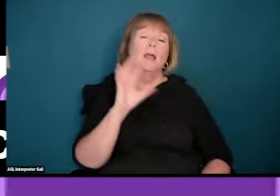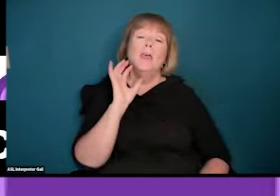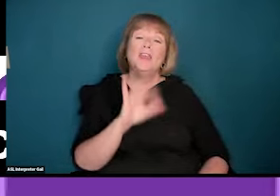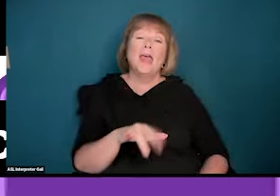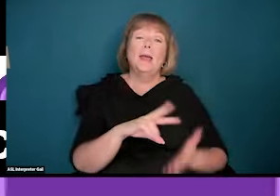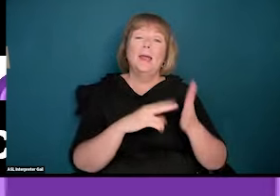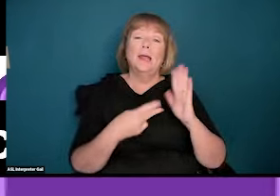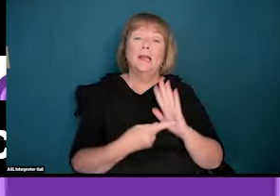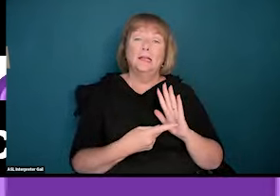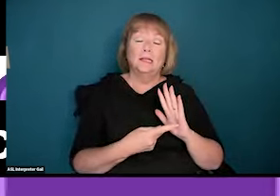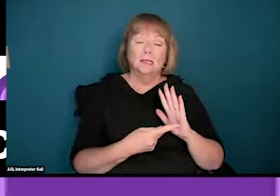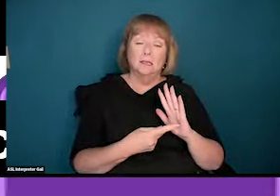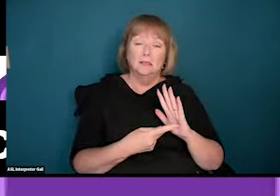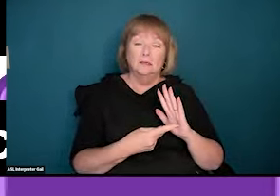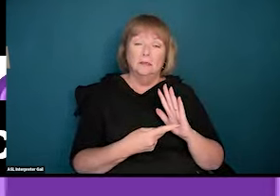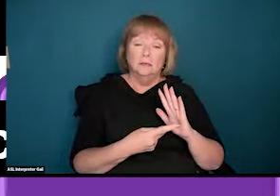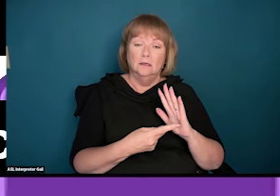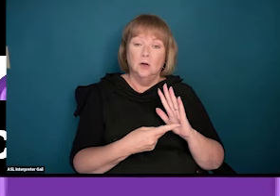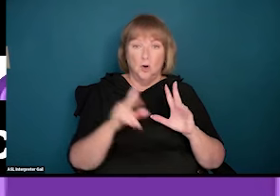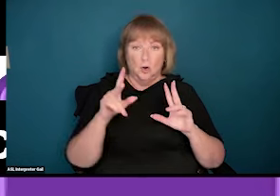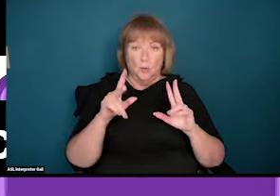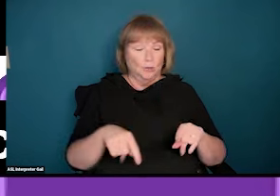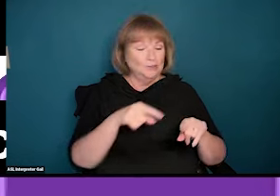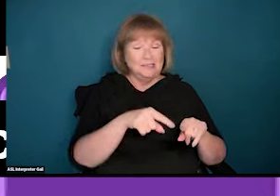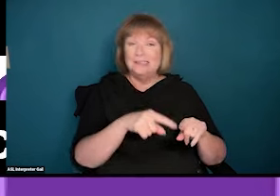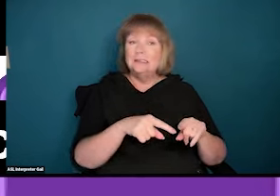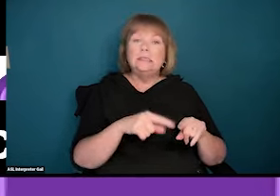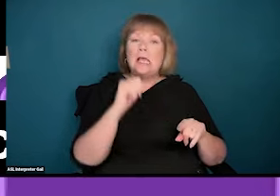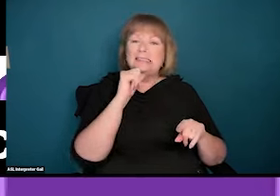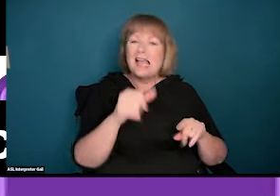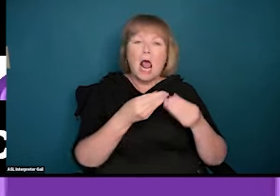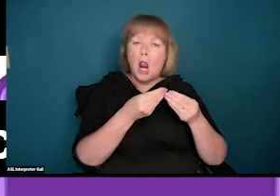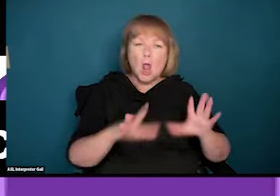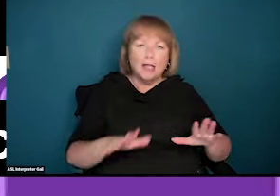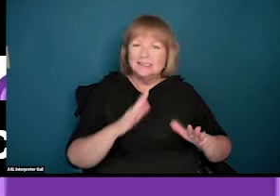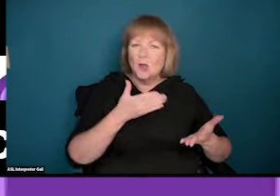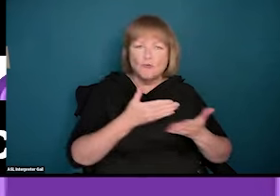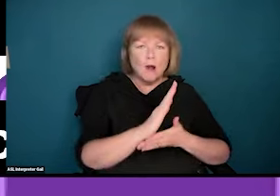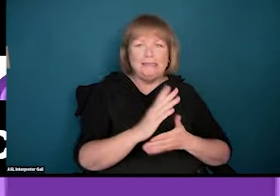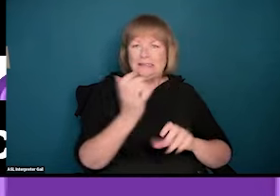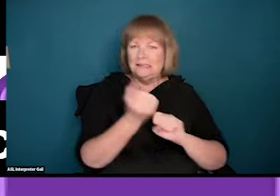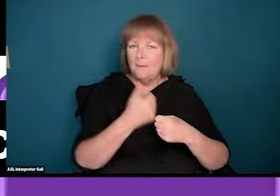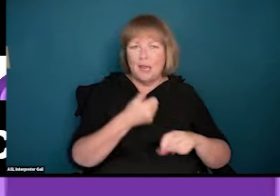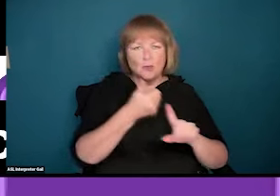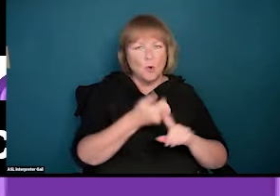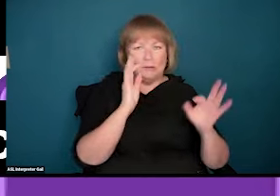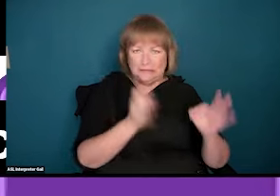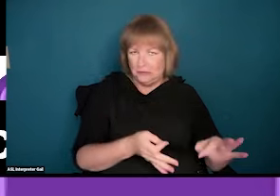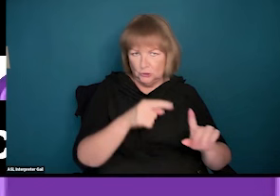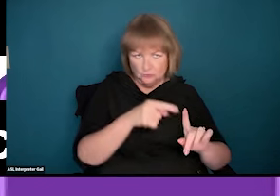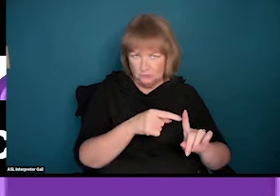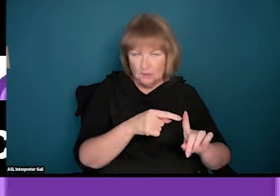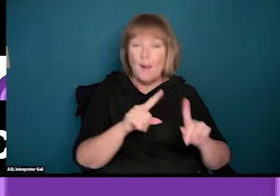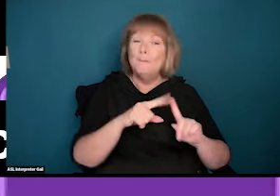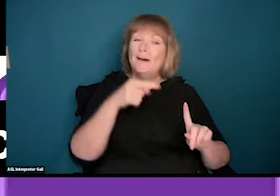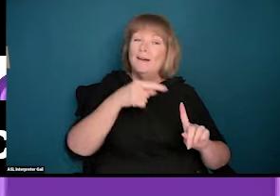es importante porque asume la responsabilidad de todo lo que tiene que pagar la persona. La persona no ha perdido